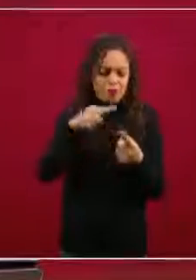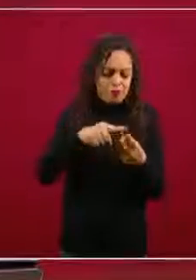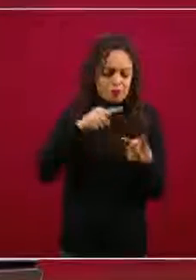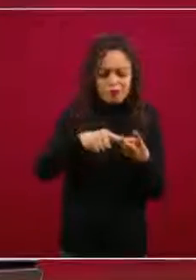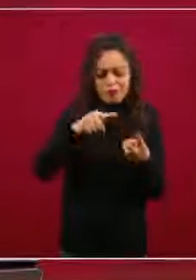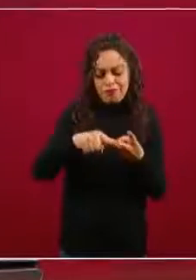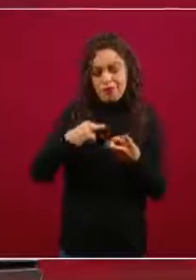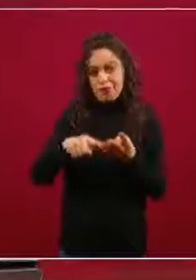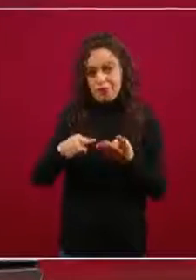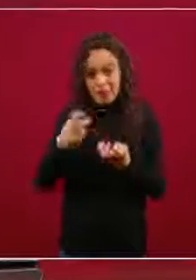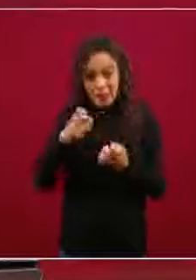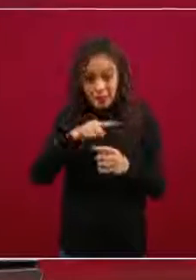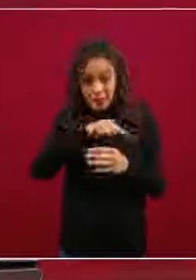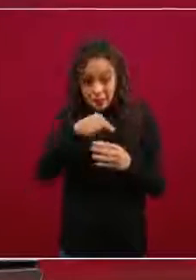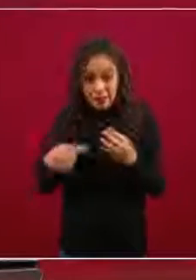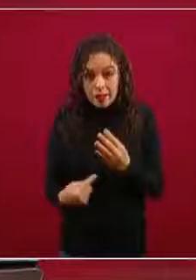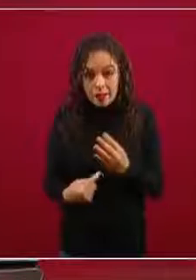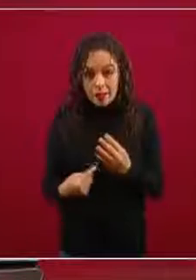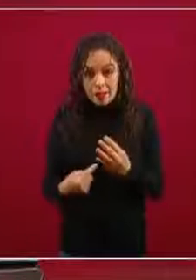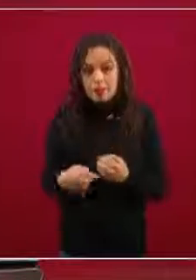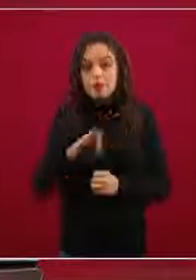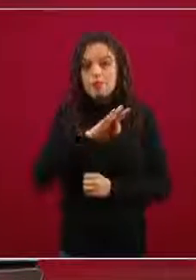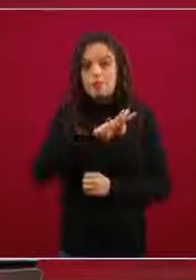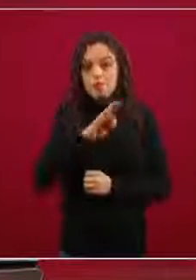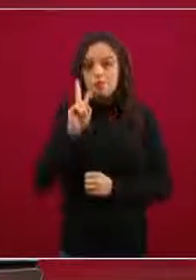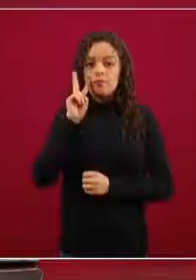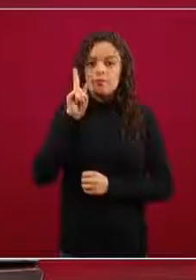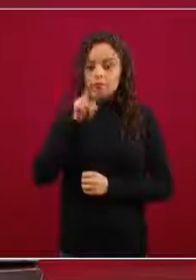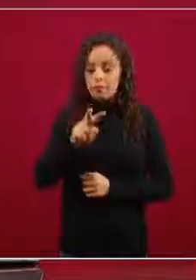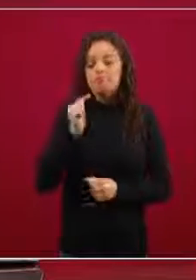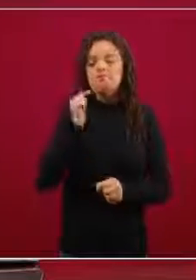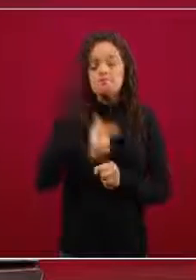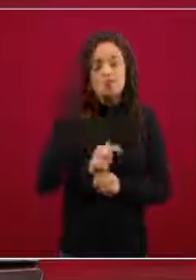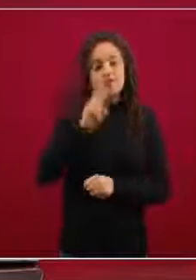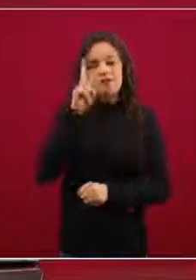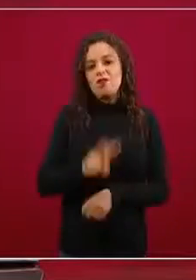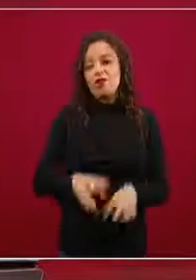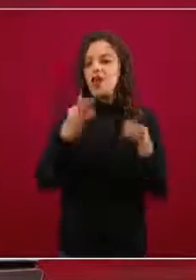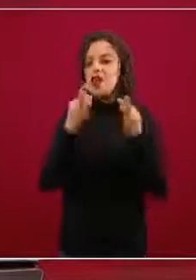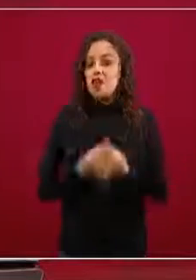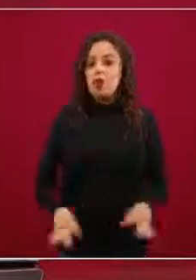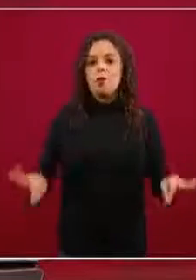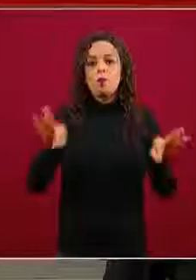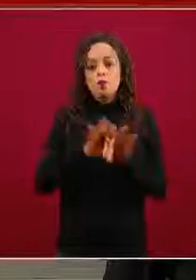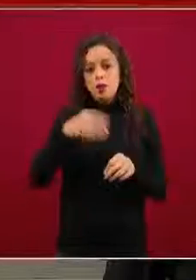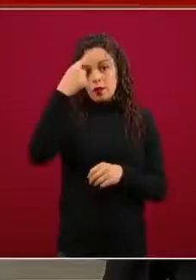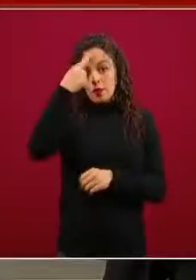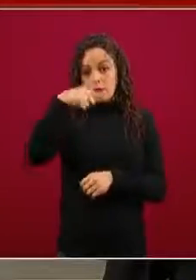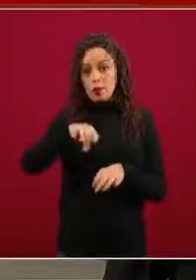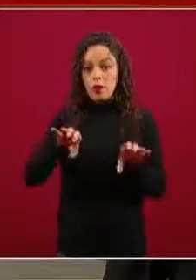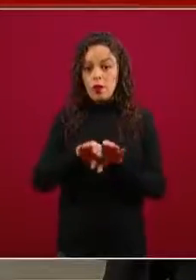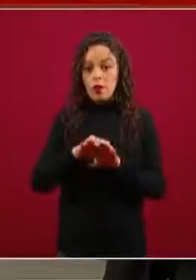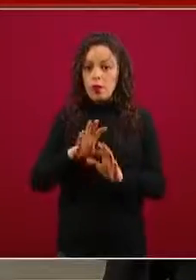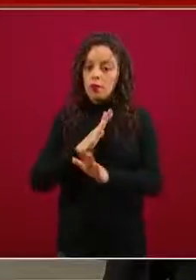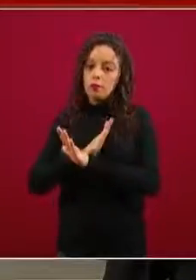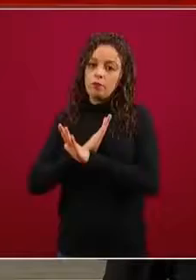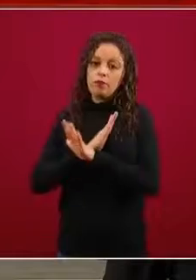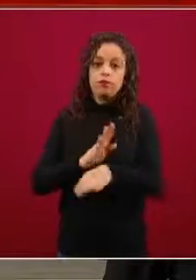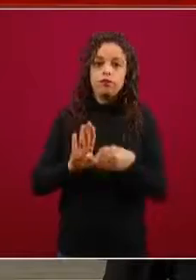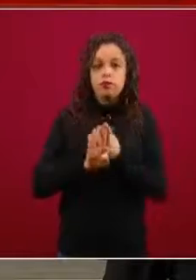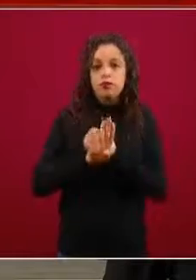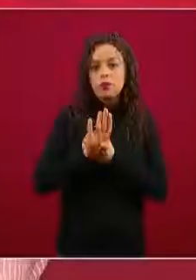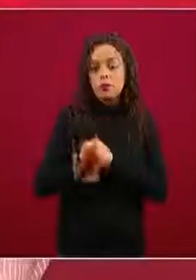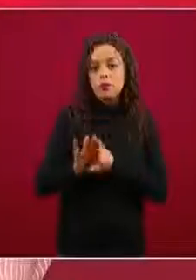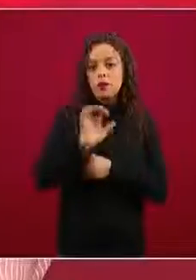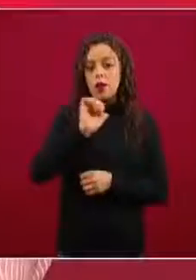Esto ilustra lo importante que es la contención. Esto es un trabajo de contención en términos de salud pública